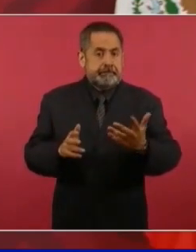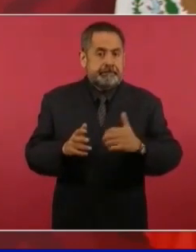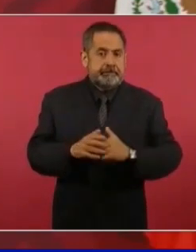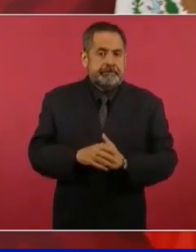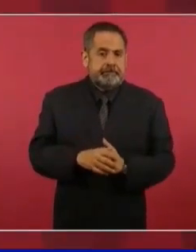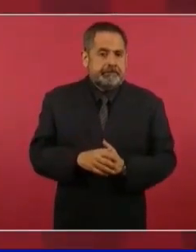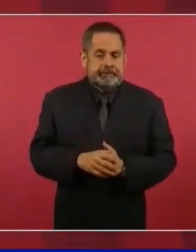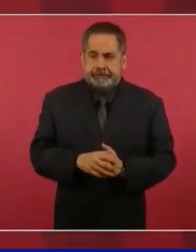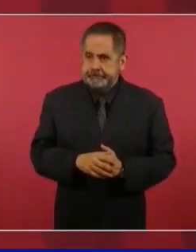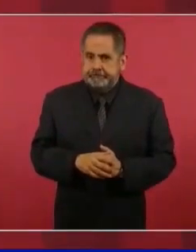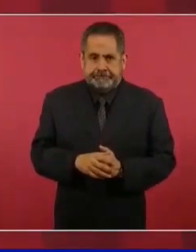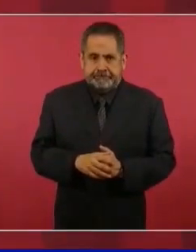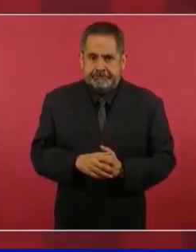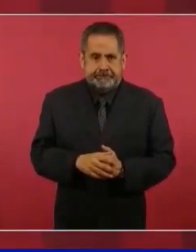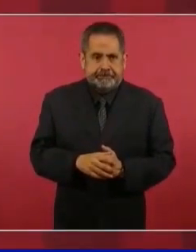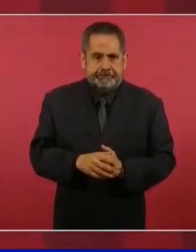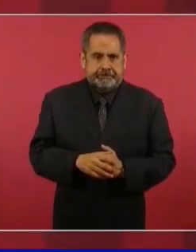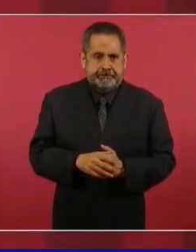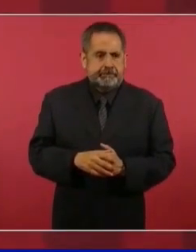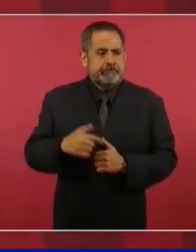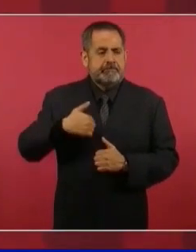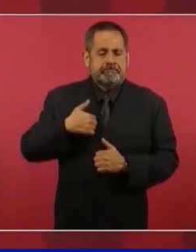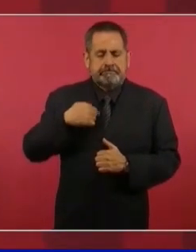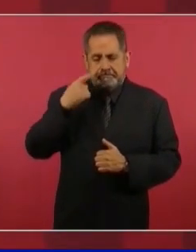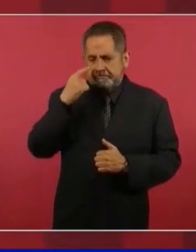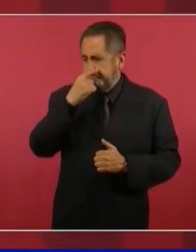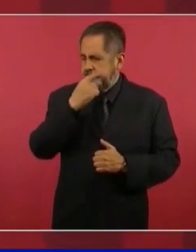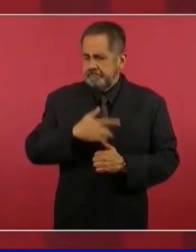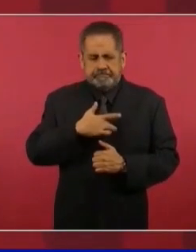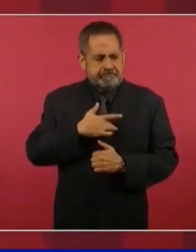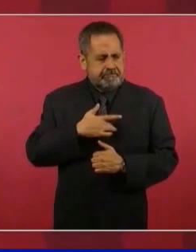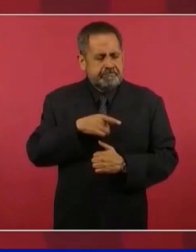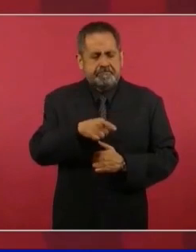a quién ellos decidan